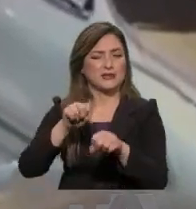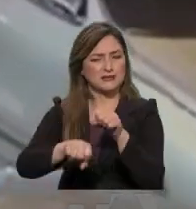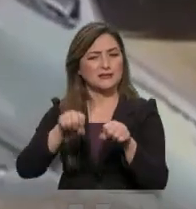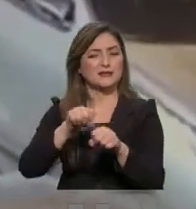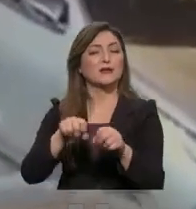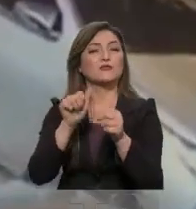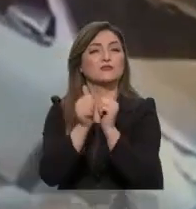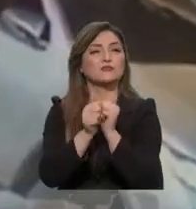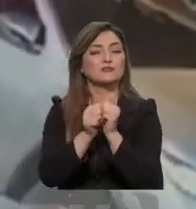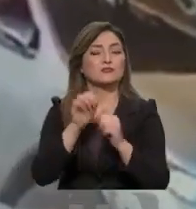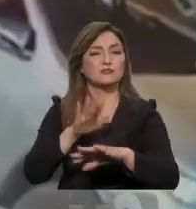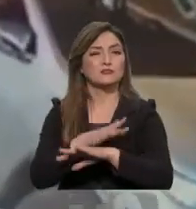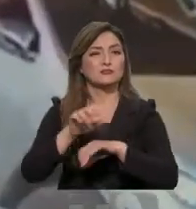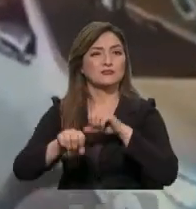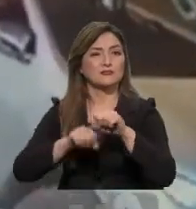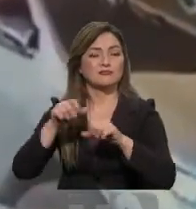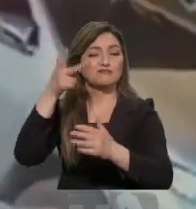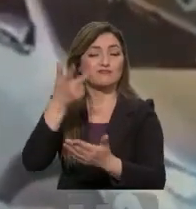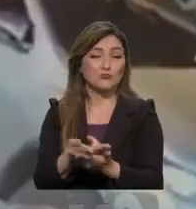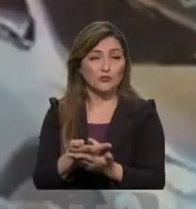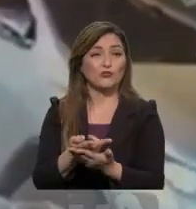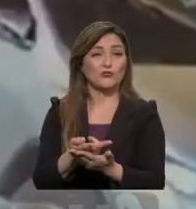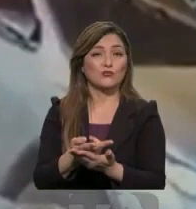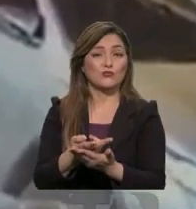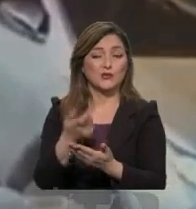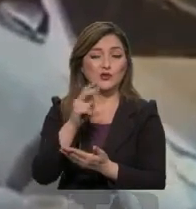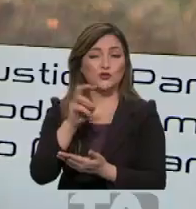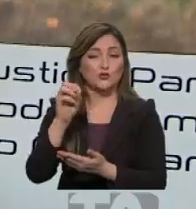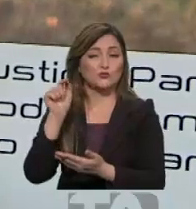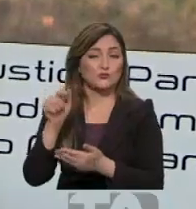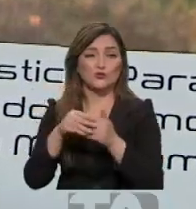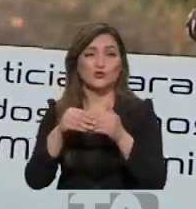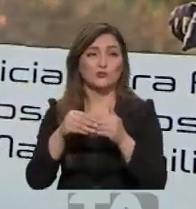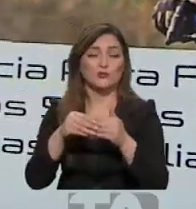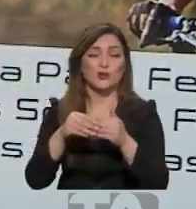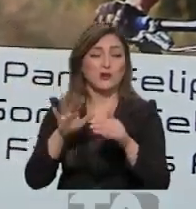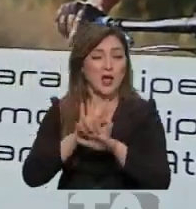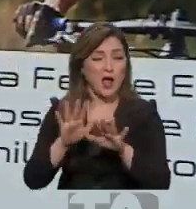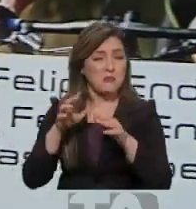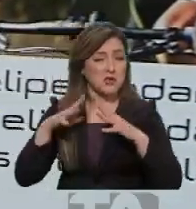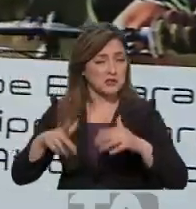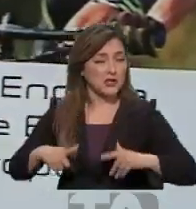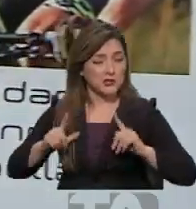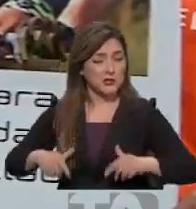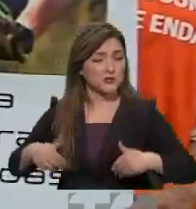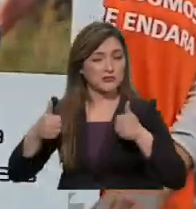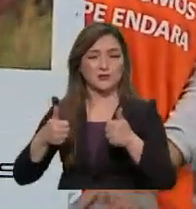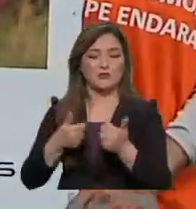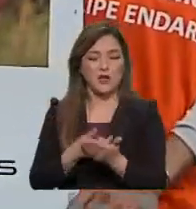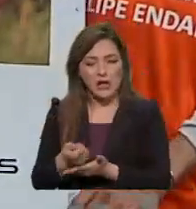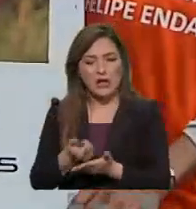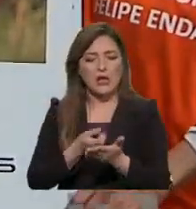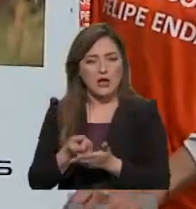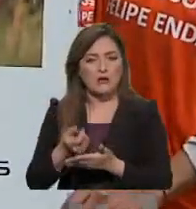tiene el deportista a causa del accidente no se curarán con este dinero, a más de todo lo que ya gastaron en su recuperación, que